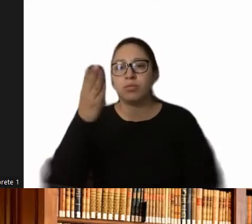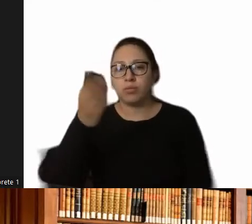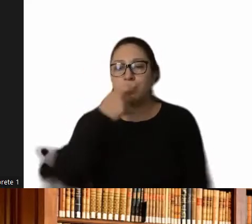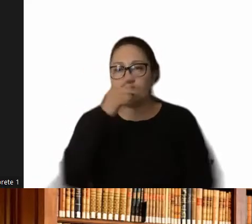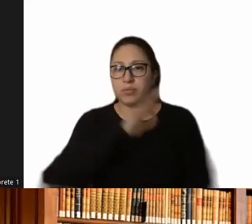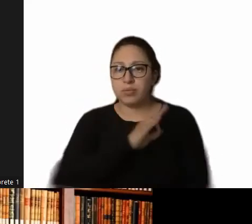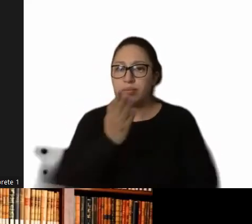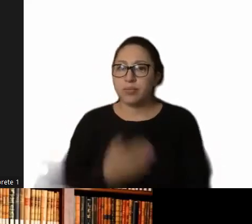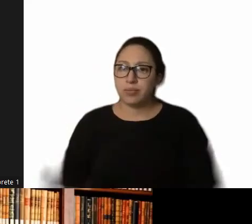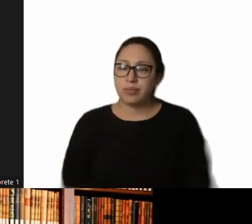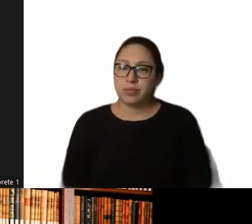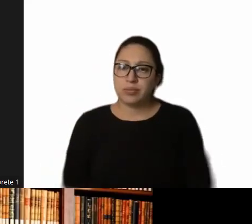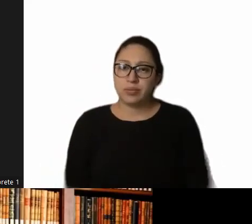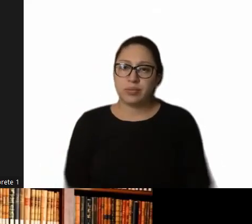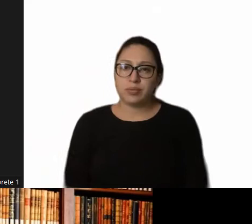diputado.